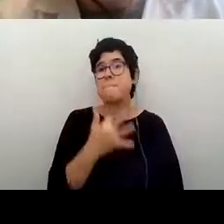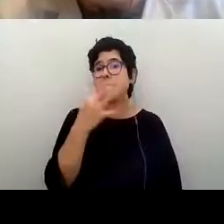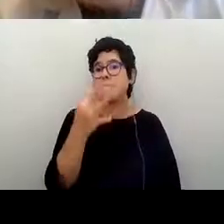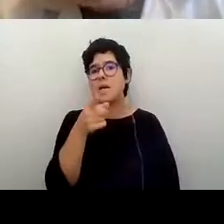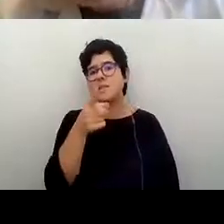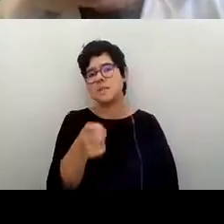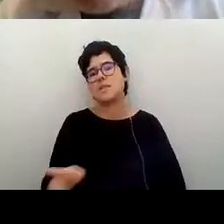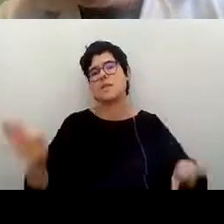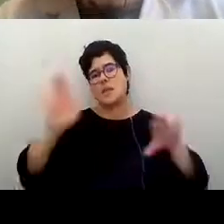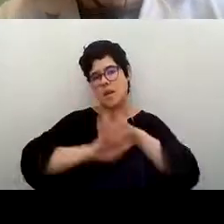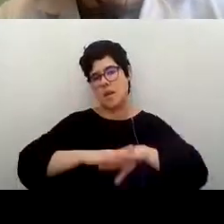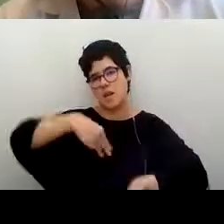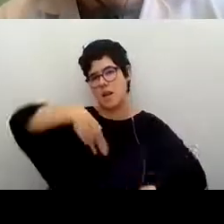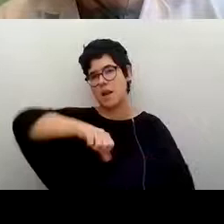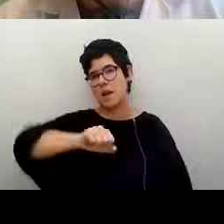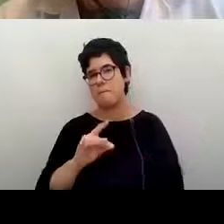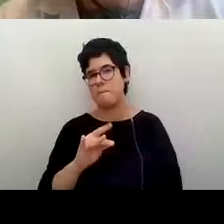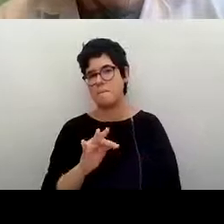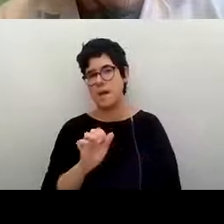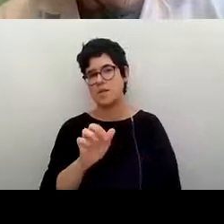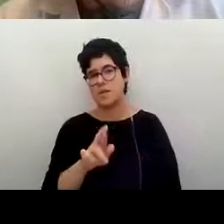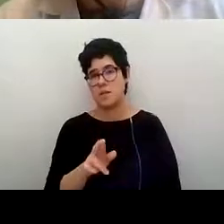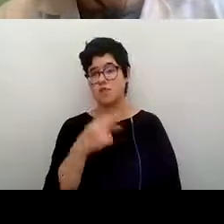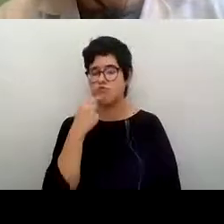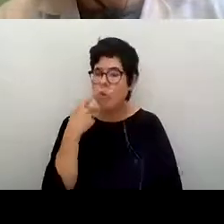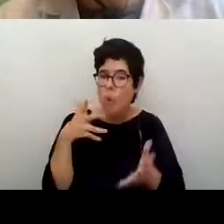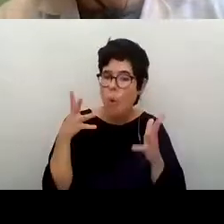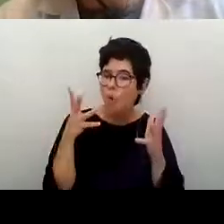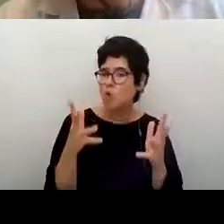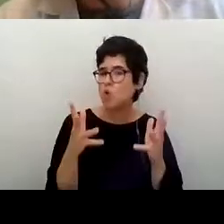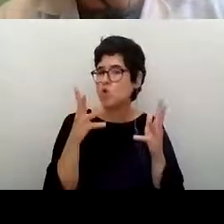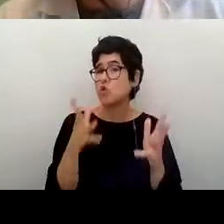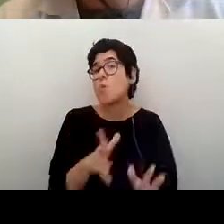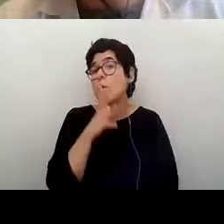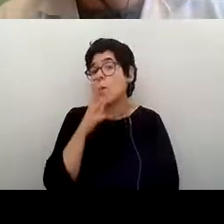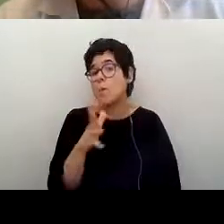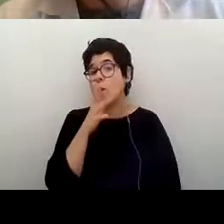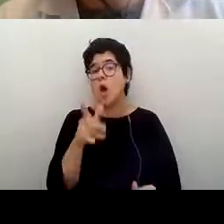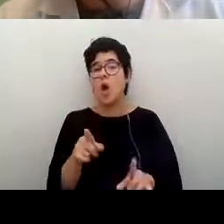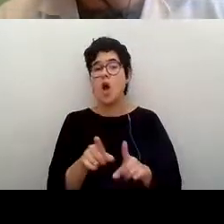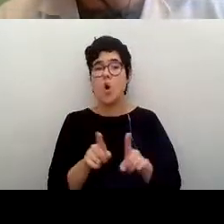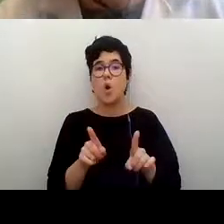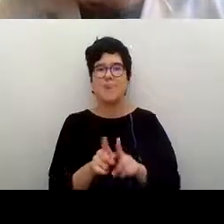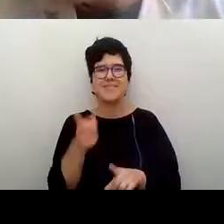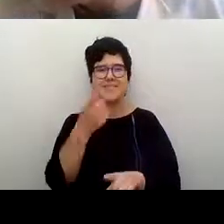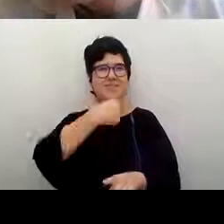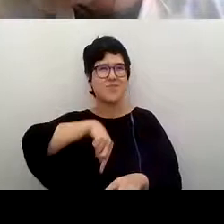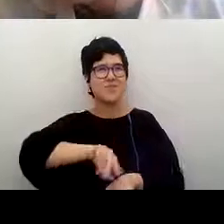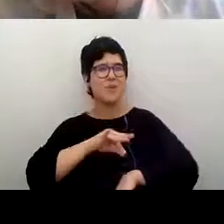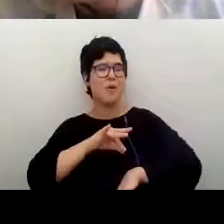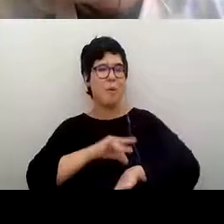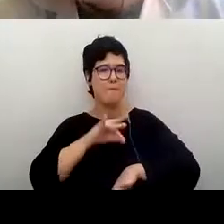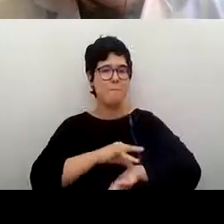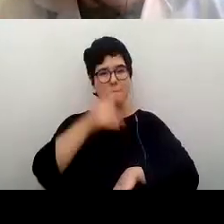Master. Yo os lo sugiero porque es un terreno para el que nosotros buscamos, los sanitarios y las